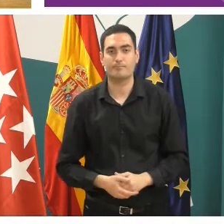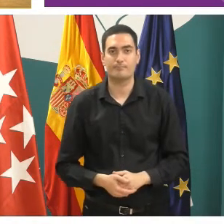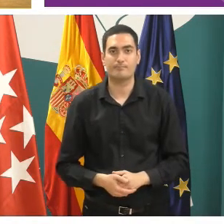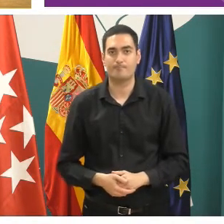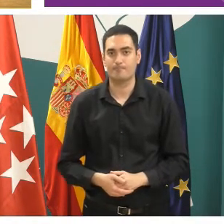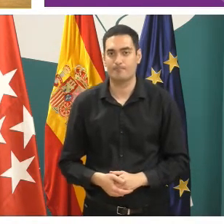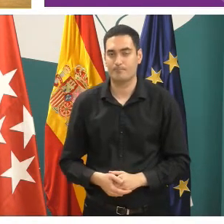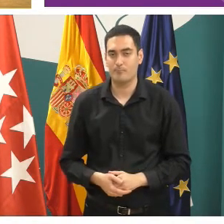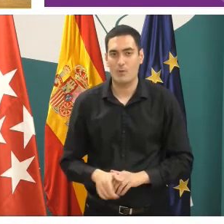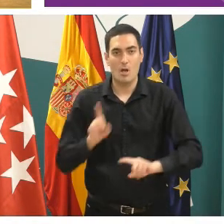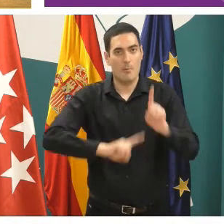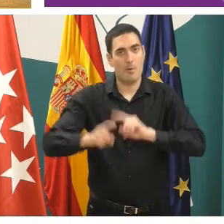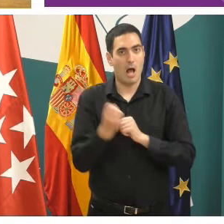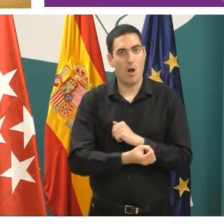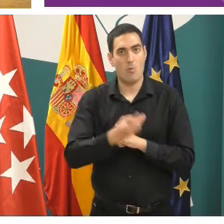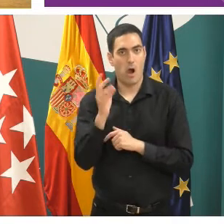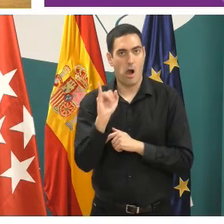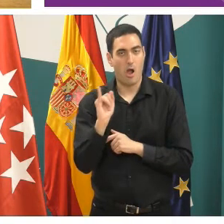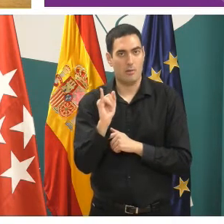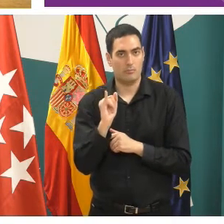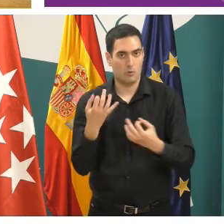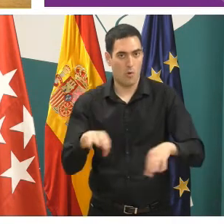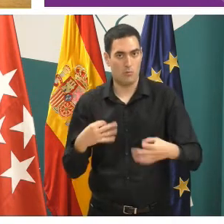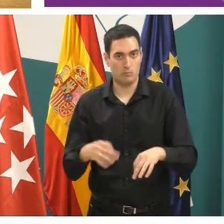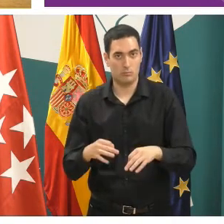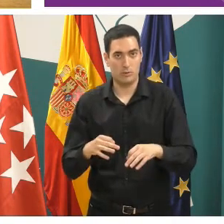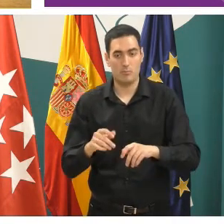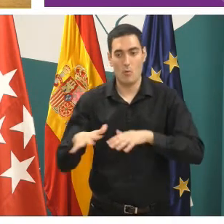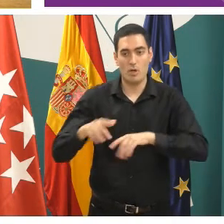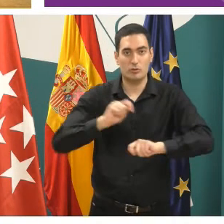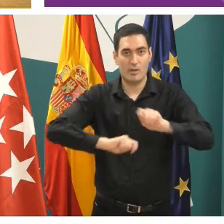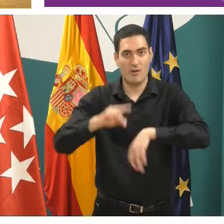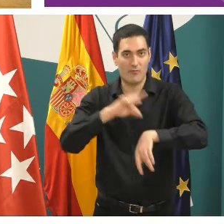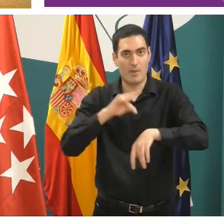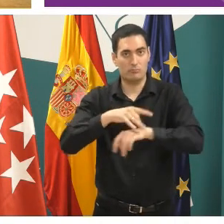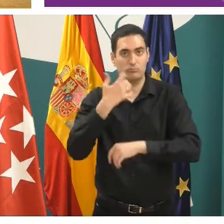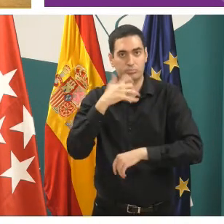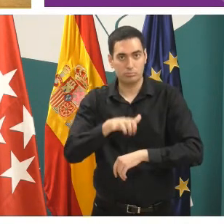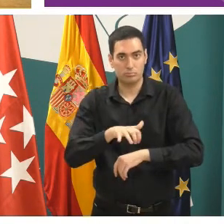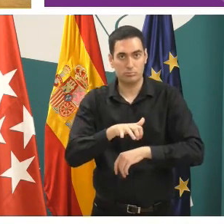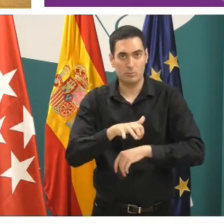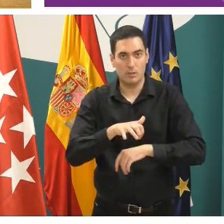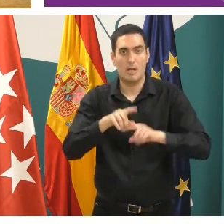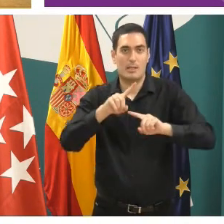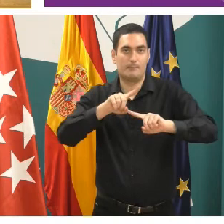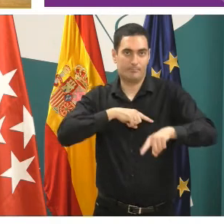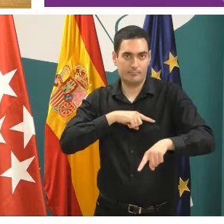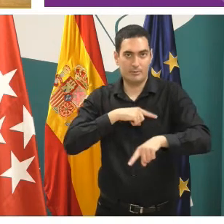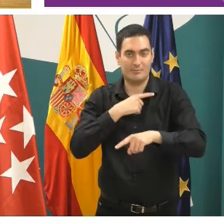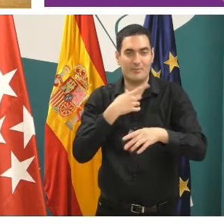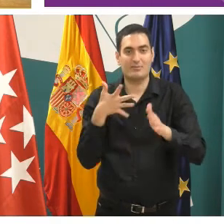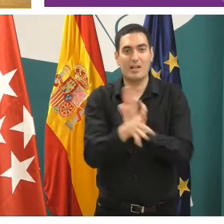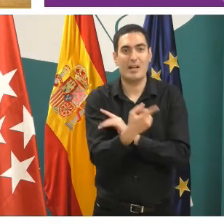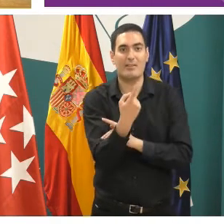Hay unas problemáticas comunes que todo el movimiento asociativo de enfermedades raras nos transmiten, ¿no?, que son